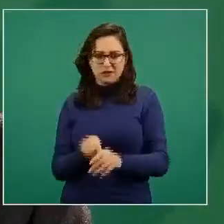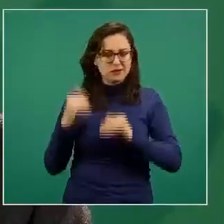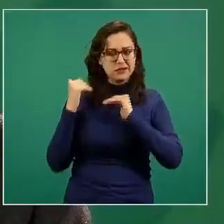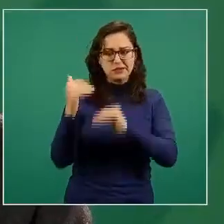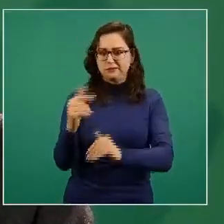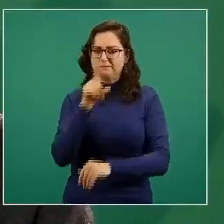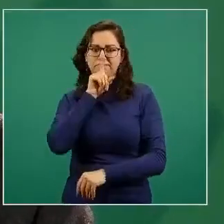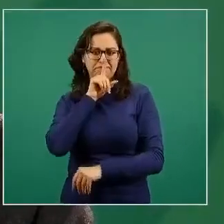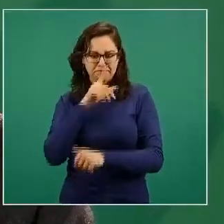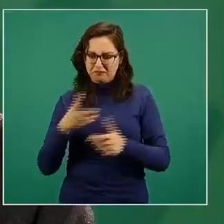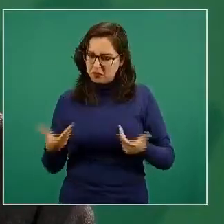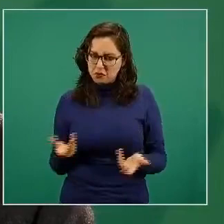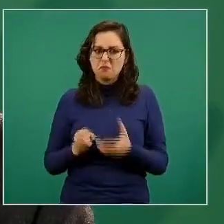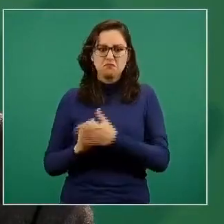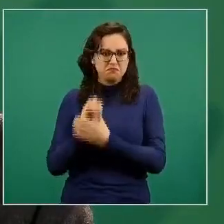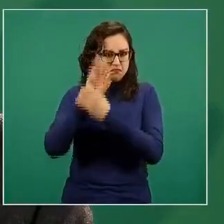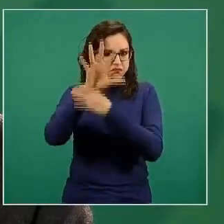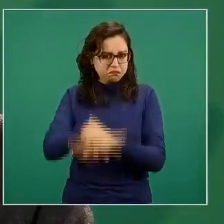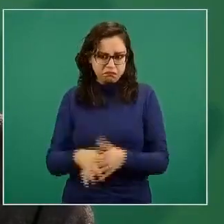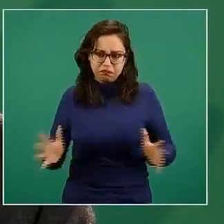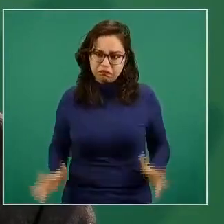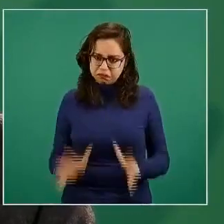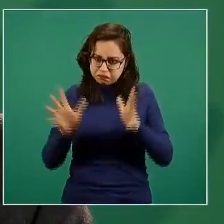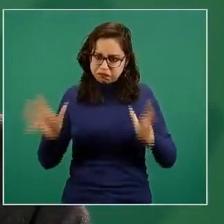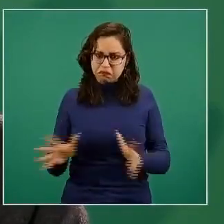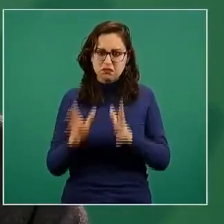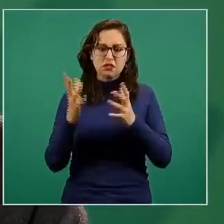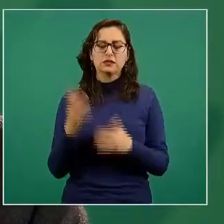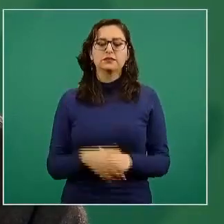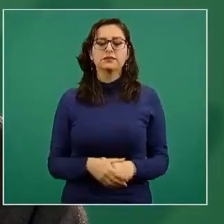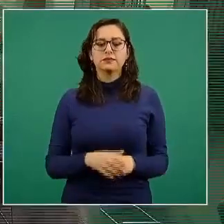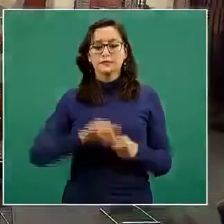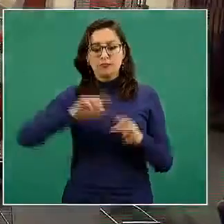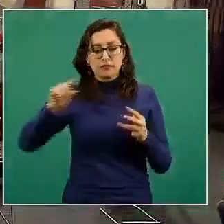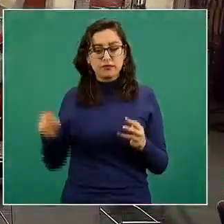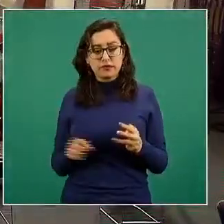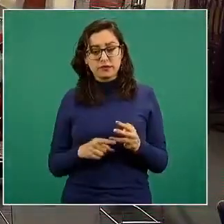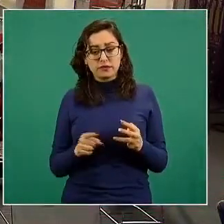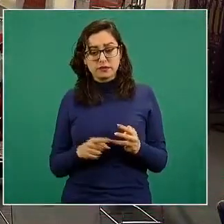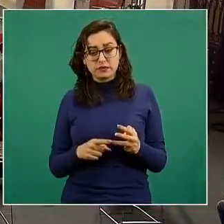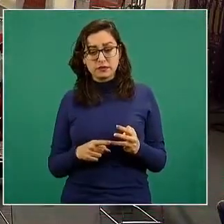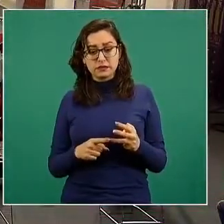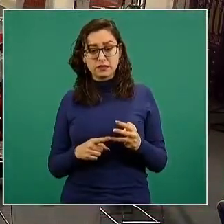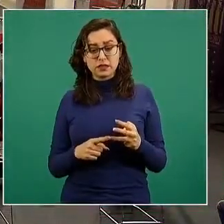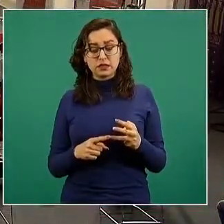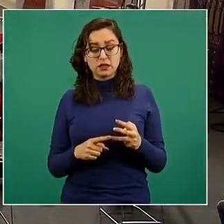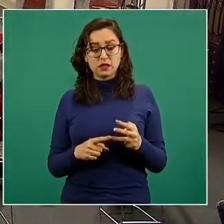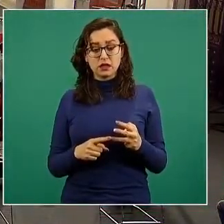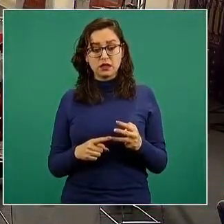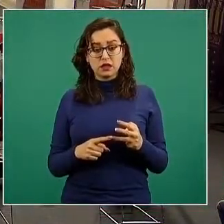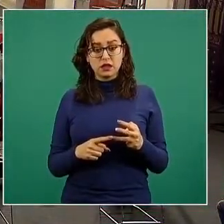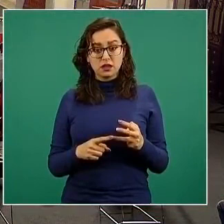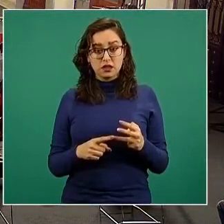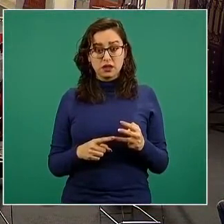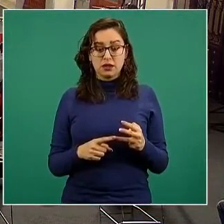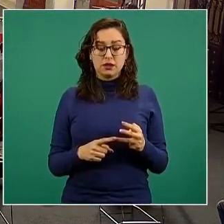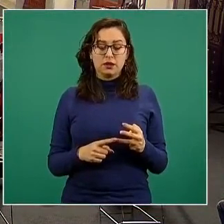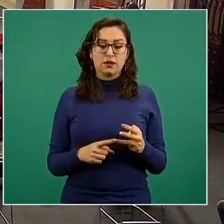gasto, consideramos que es una inversión muy importante. La segunda y última pregunta. Estamos viendo ya el